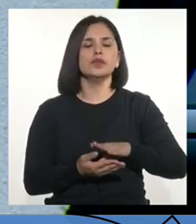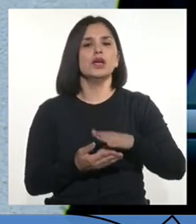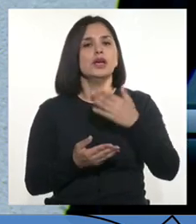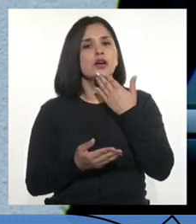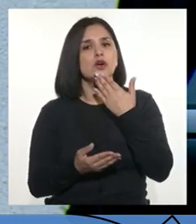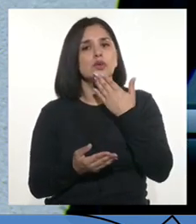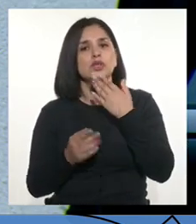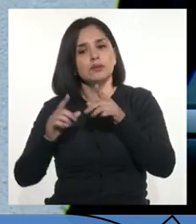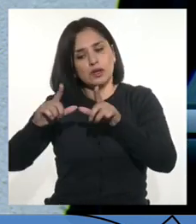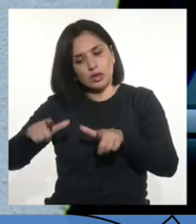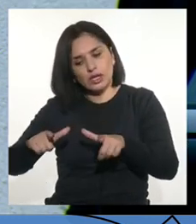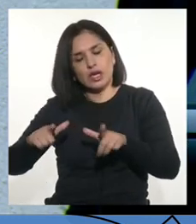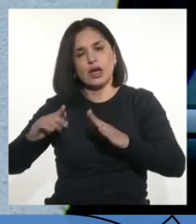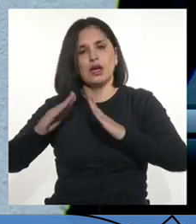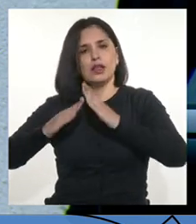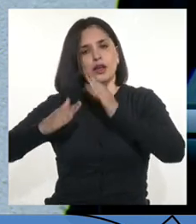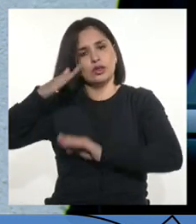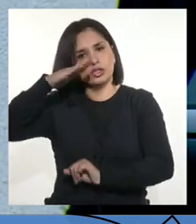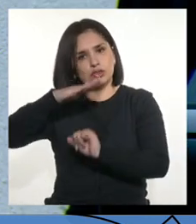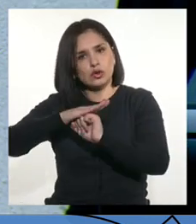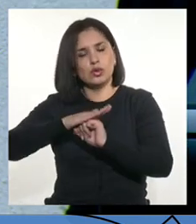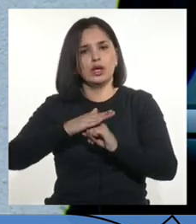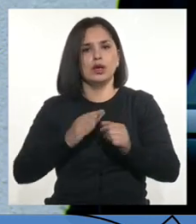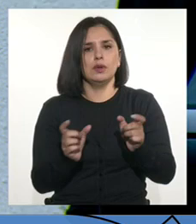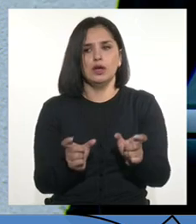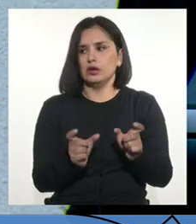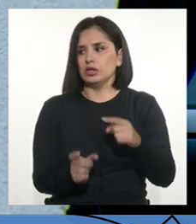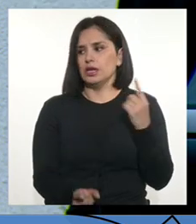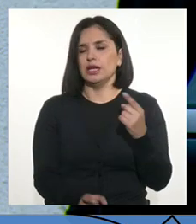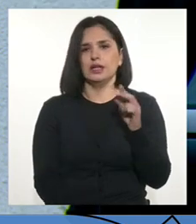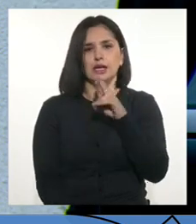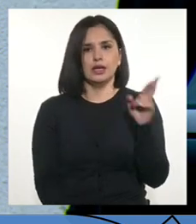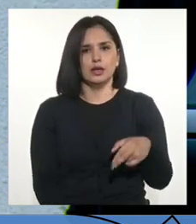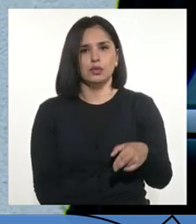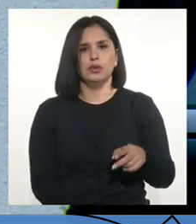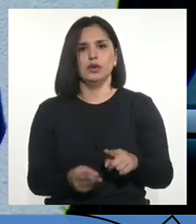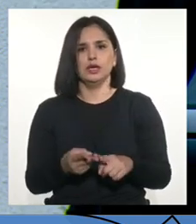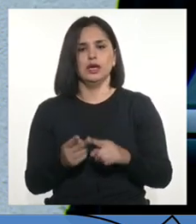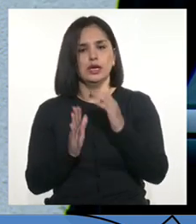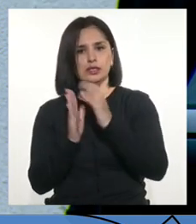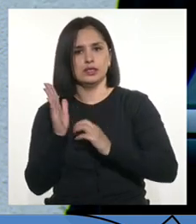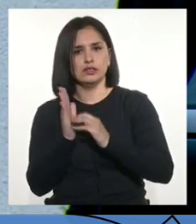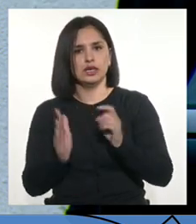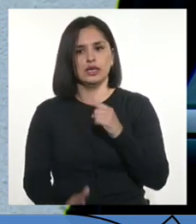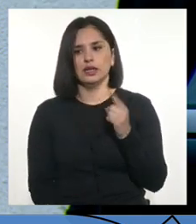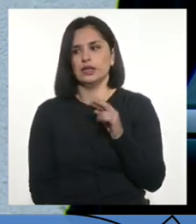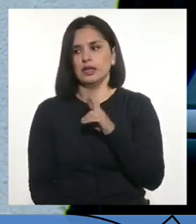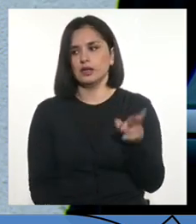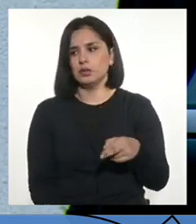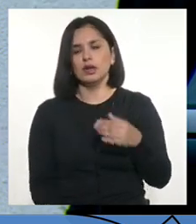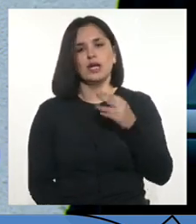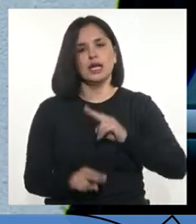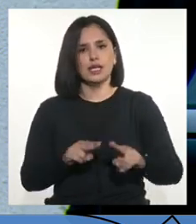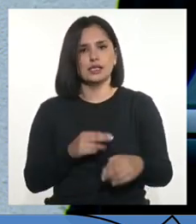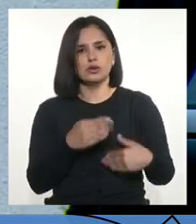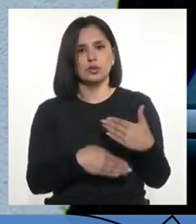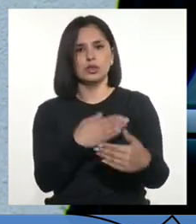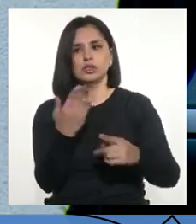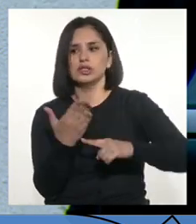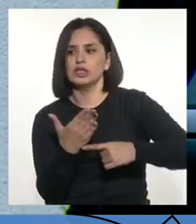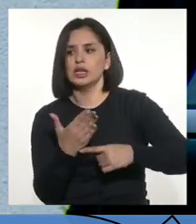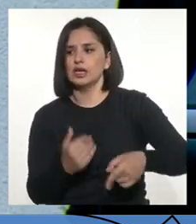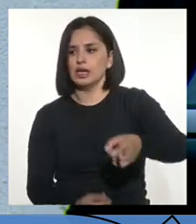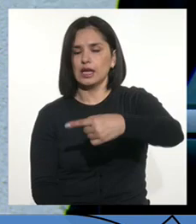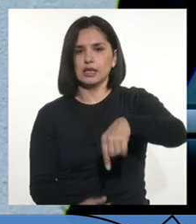unidades de estudio la corte suprema de la contraloría tribunal constitucional la biblioteca del congreso que también hacen un proceso técnico y en definitiva los que ponen